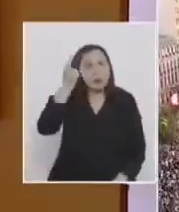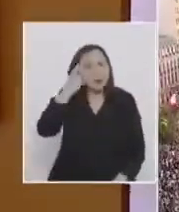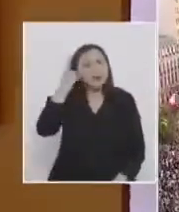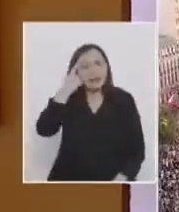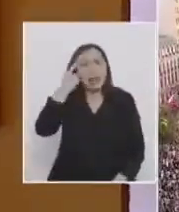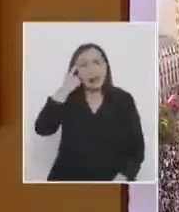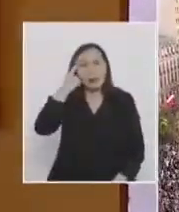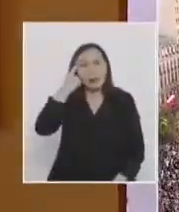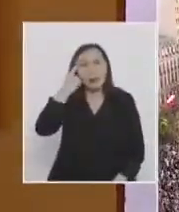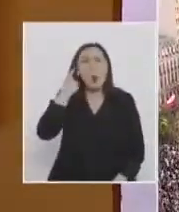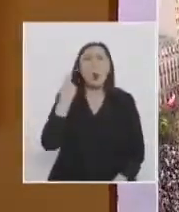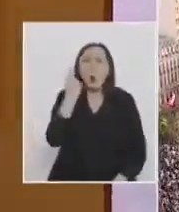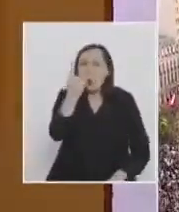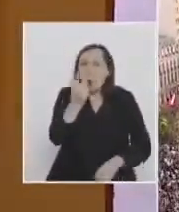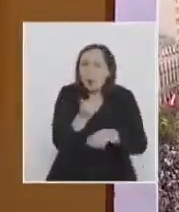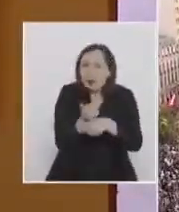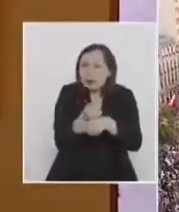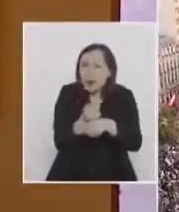Pensemos